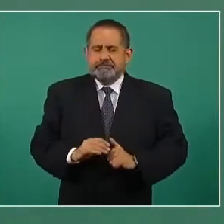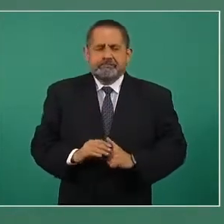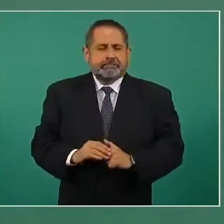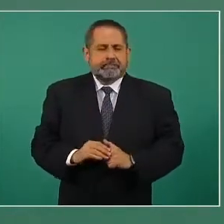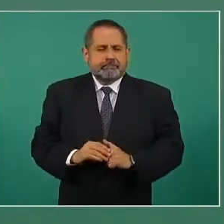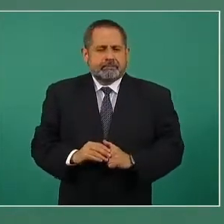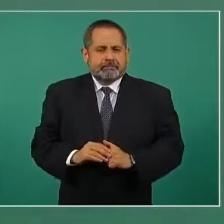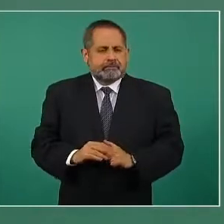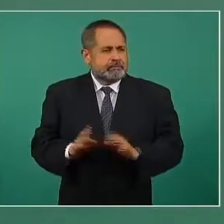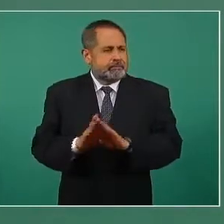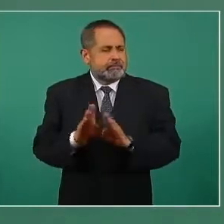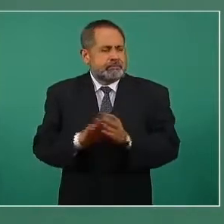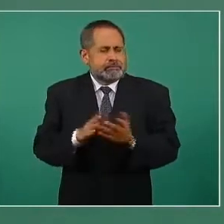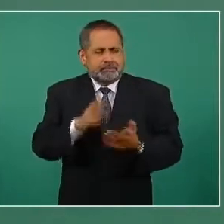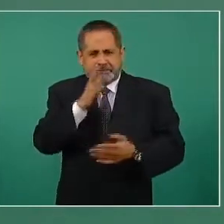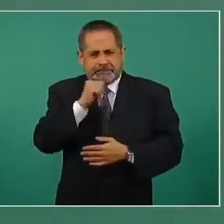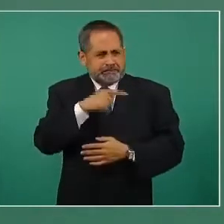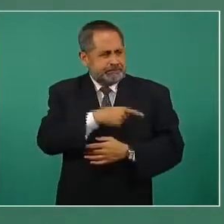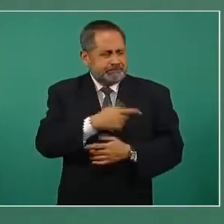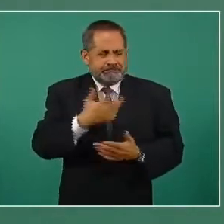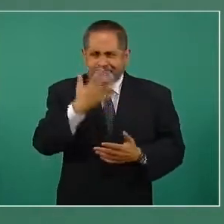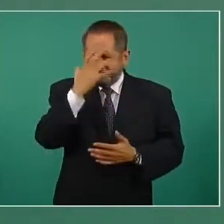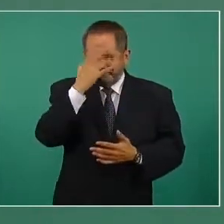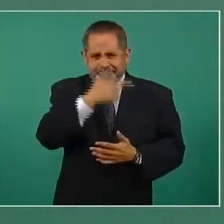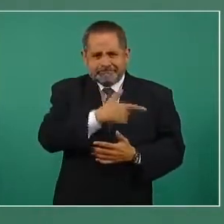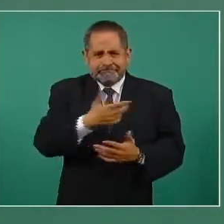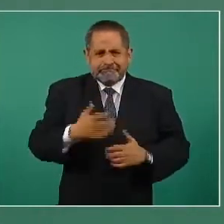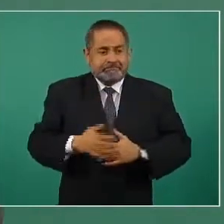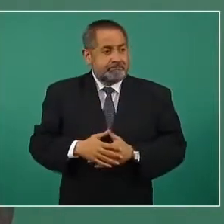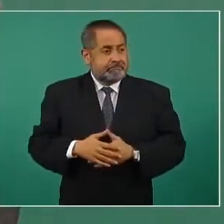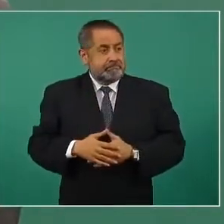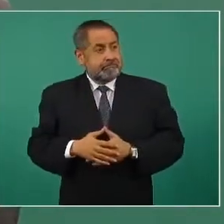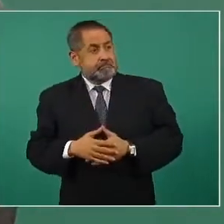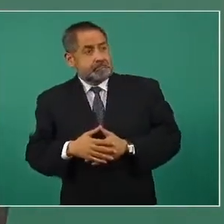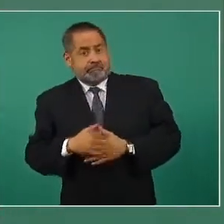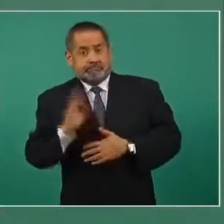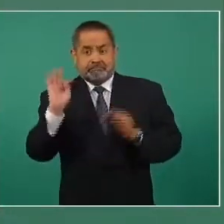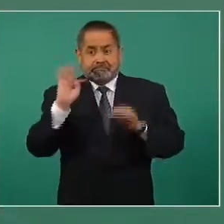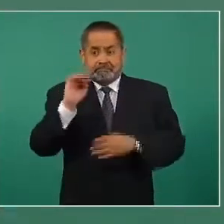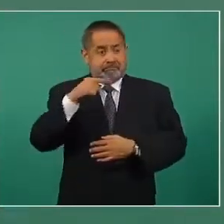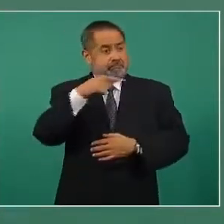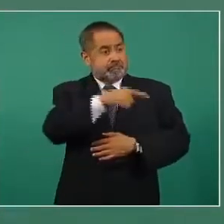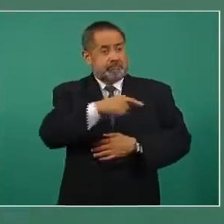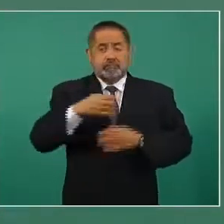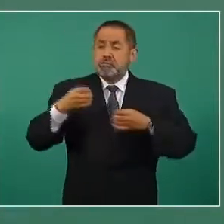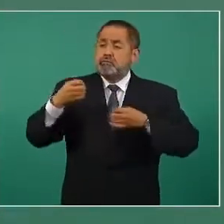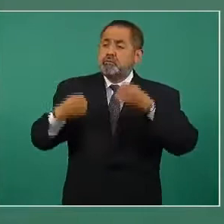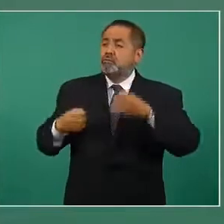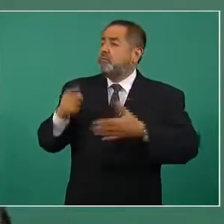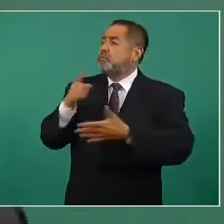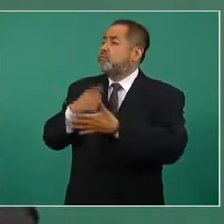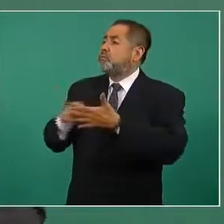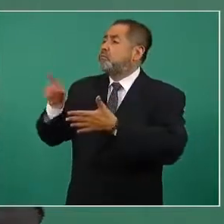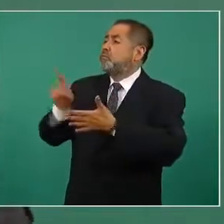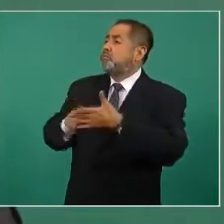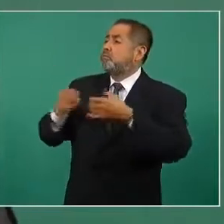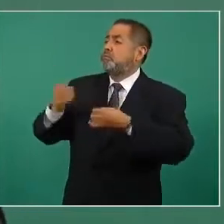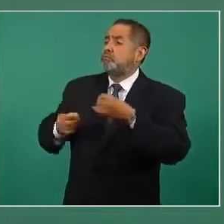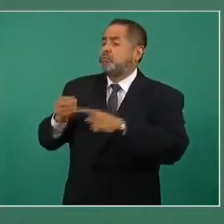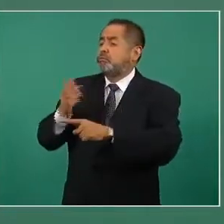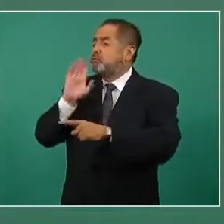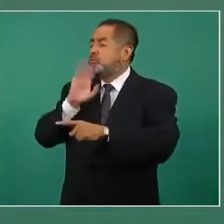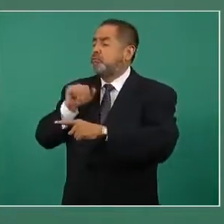¿Con qué autoridad moral se convierte en juez y